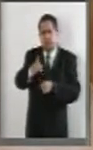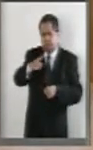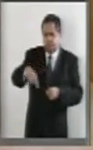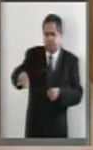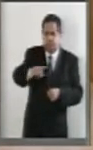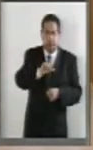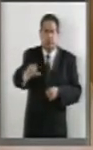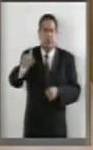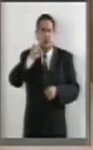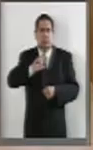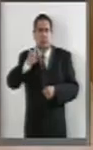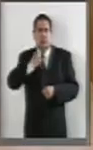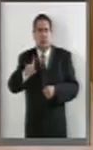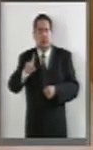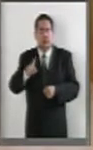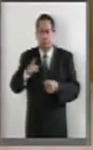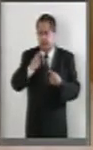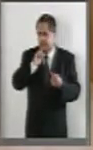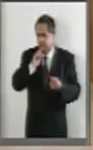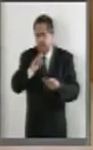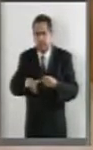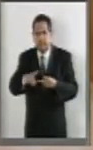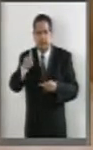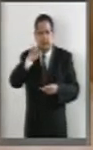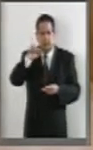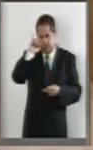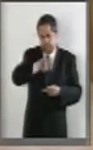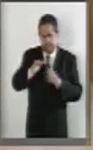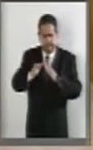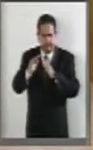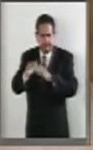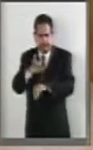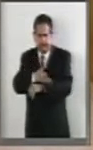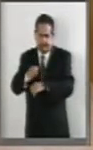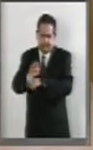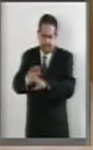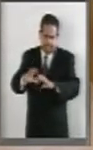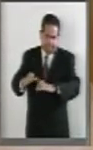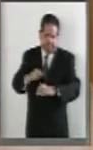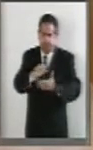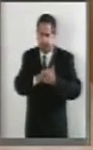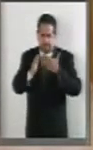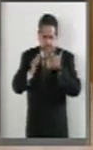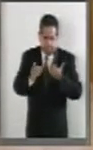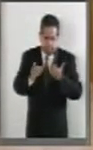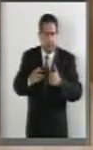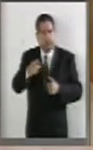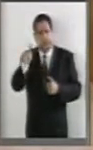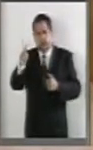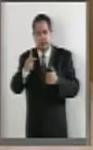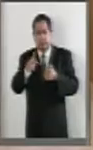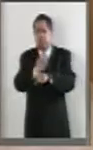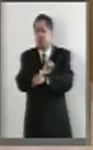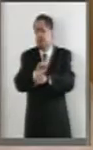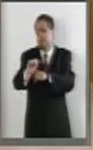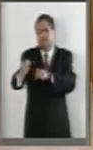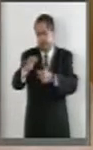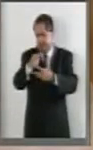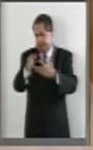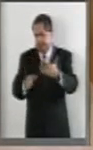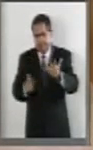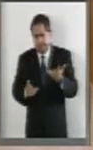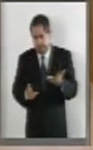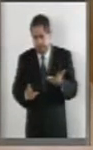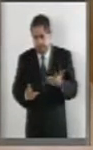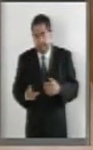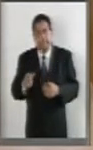las mujeres, madres, jefas de familia, pero es muy en lo general.